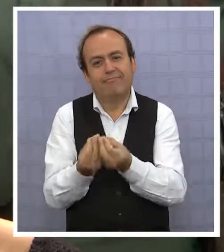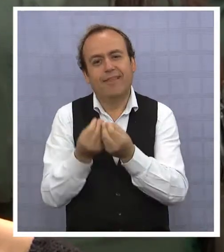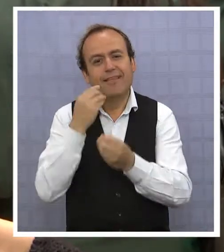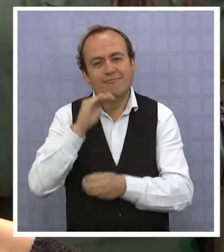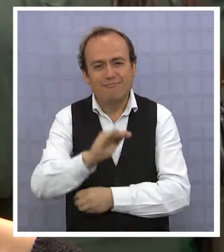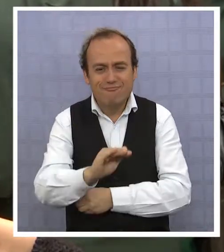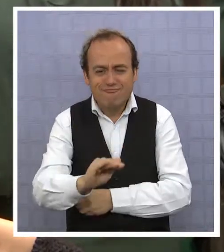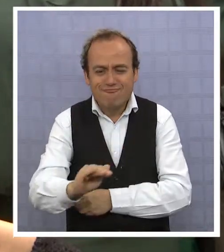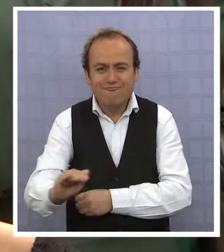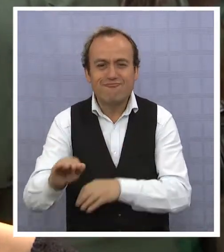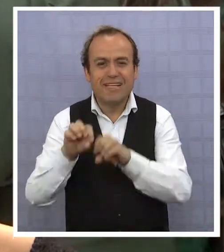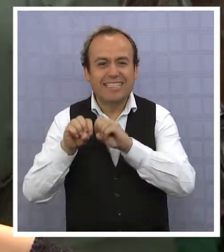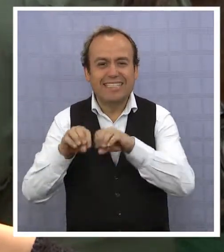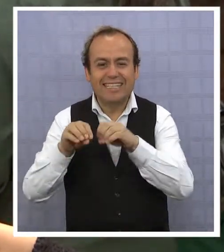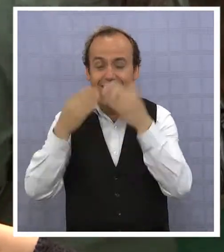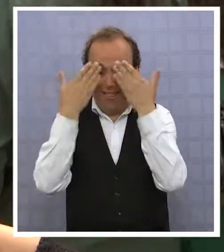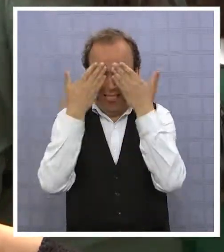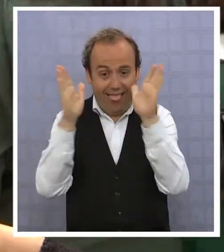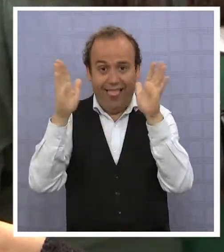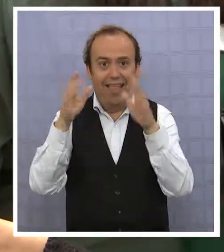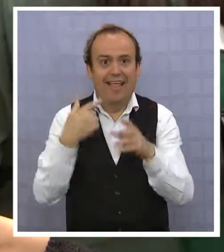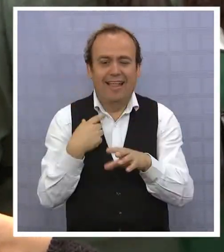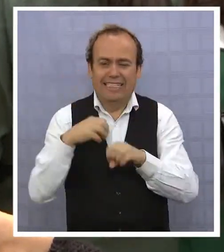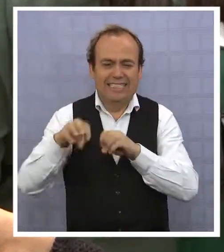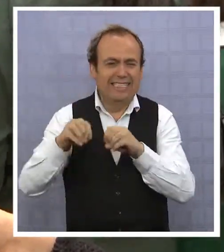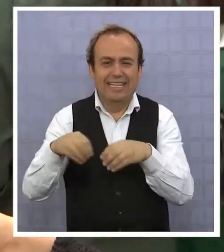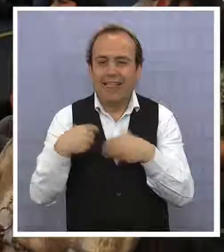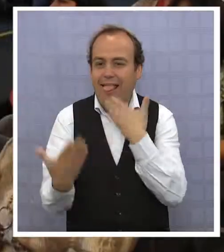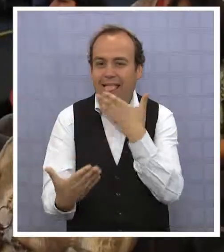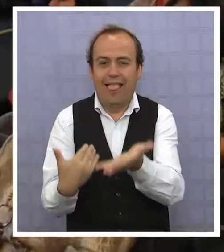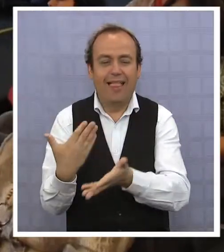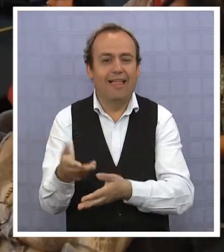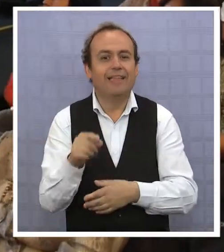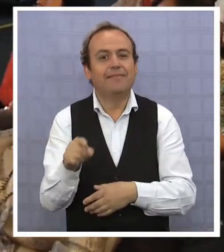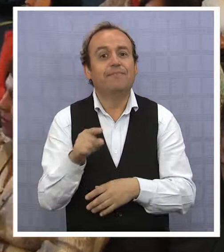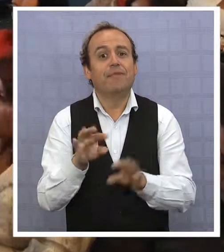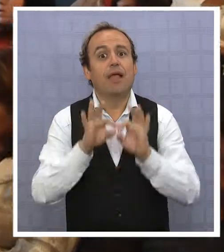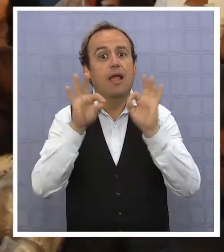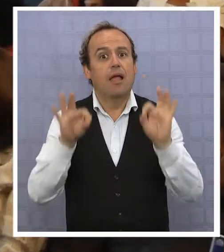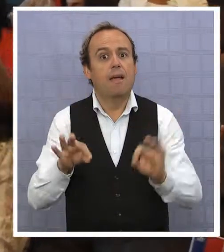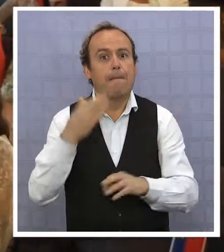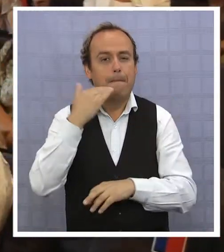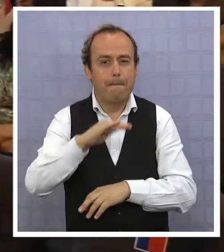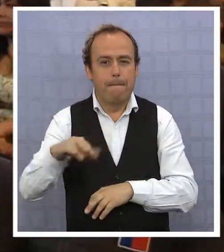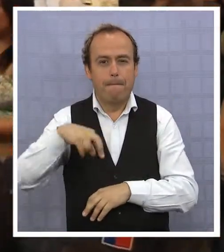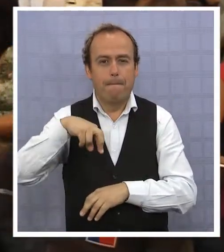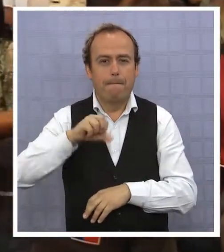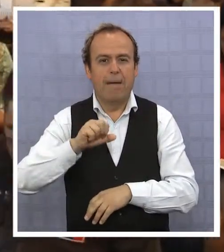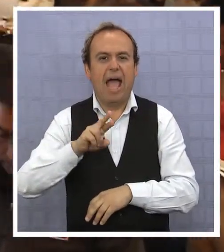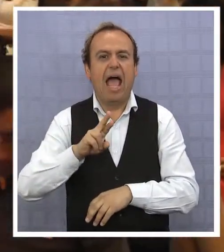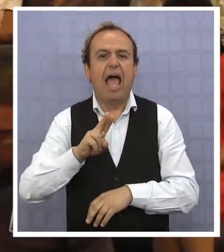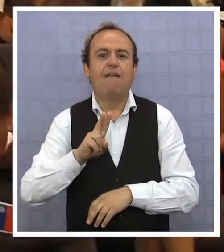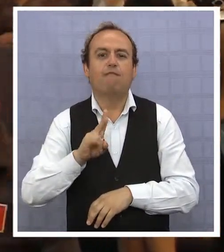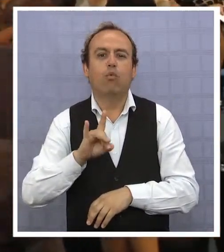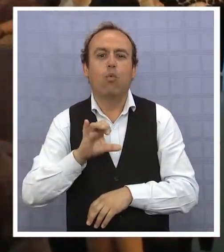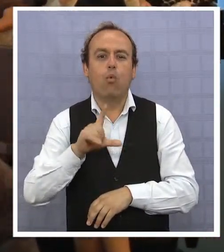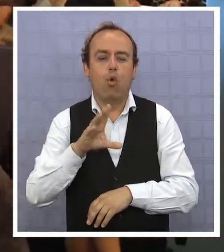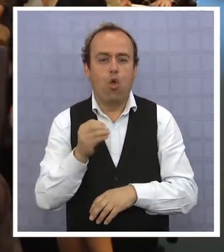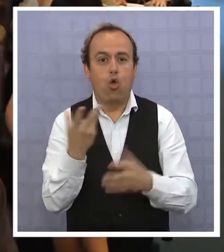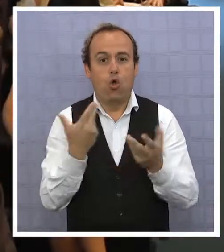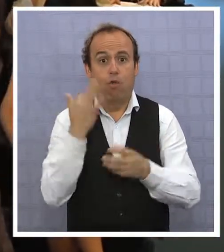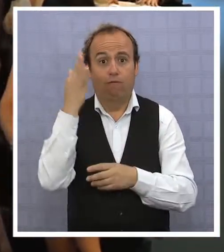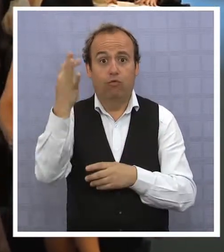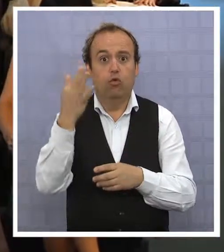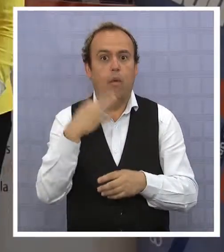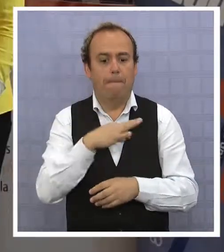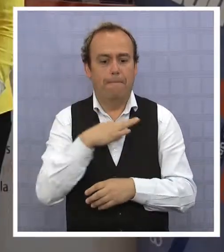a estos pequeños niños que son abiertos y que reciben todo lo que uno les da en realidad. A las educadoras de párvulos se les viene un gran trabajo a futuro, ya que el